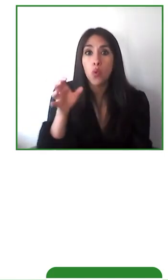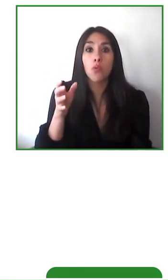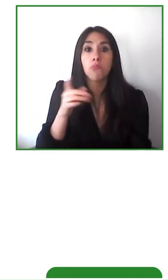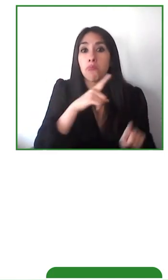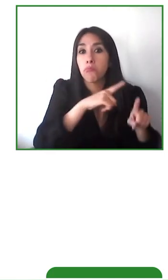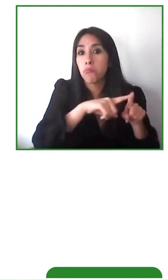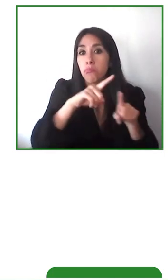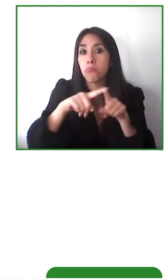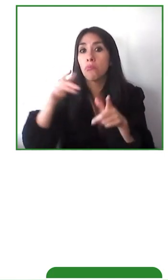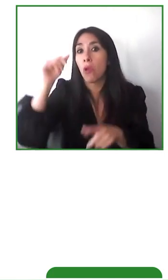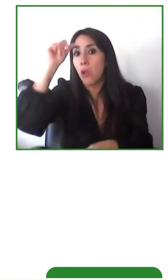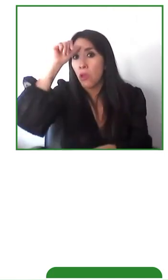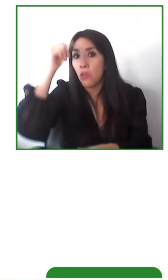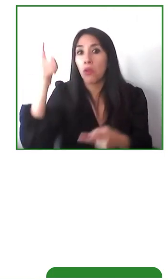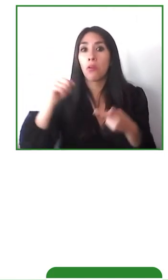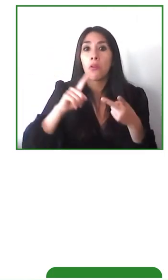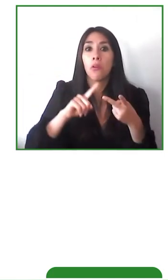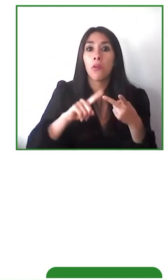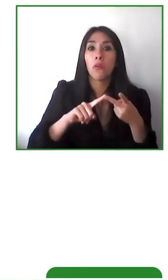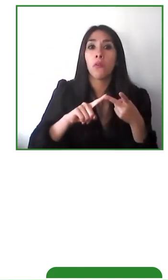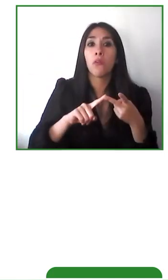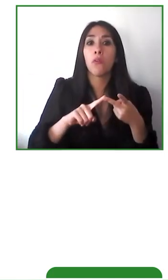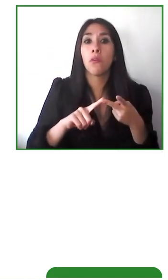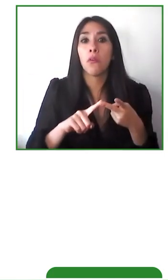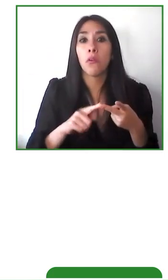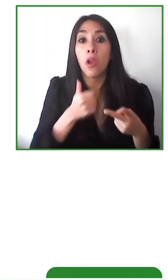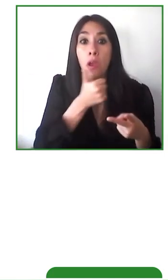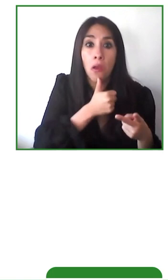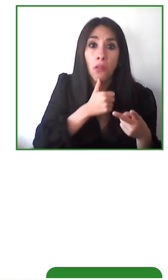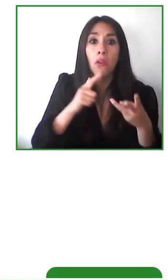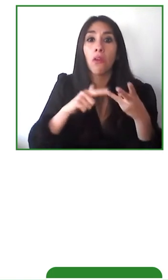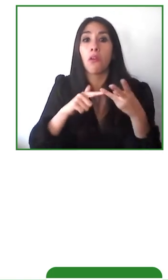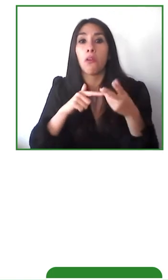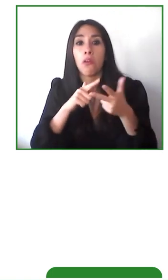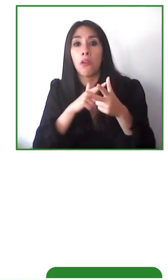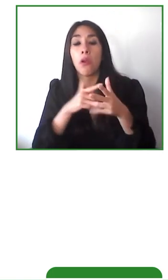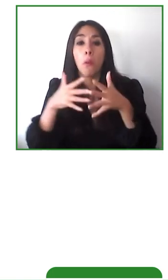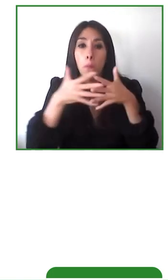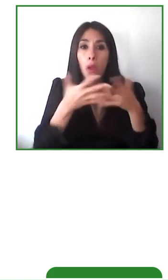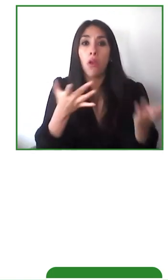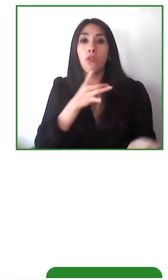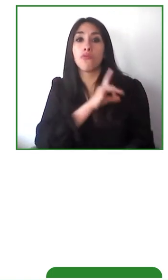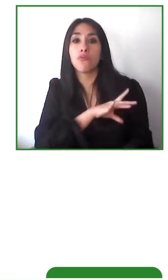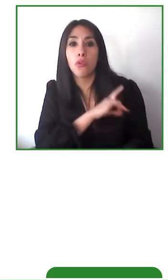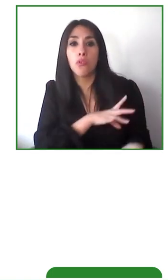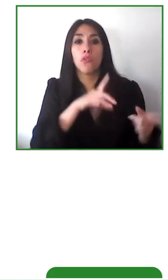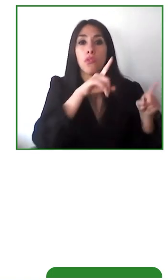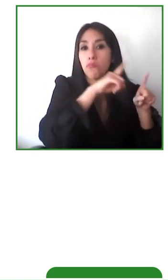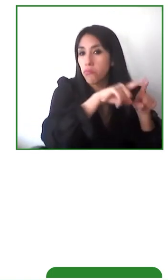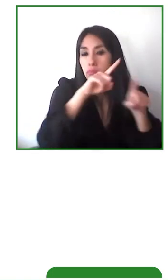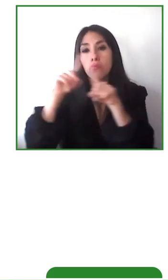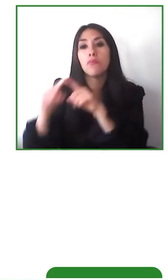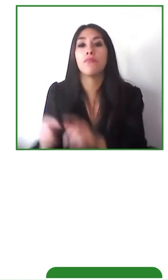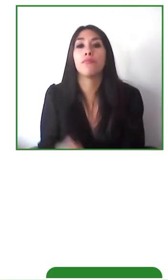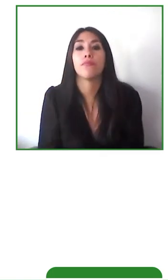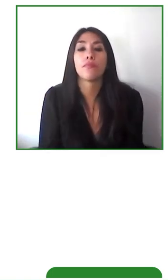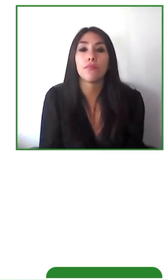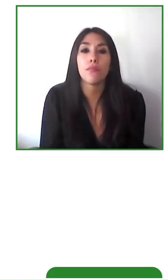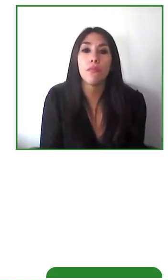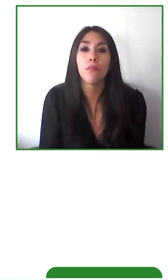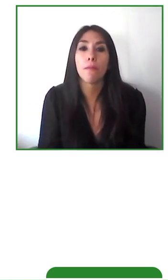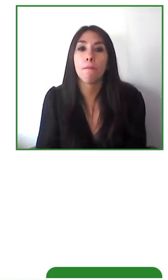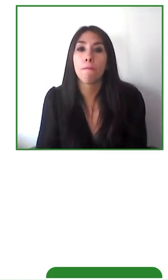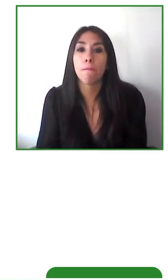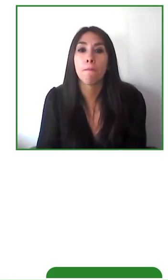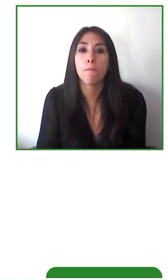Estados Unidos a Turquía, desde Brasil a Chile, y queremos ver más. Y bueno, hoy estamos a dar otro paso hacia